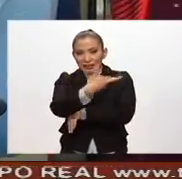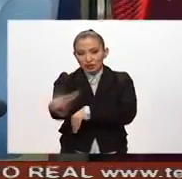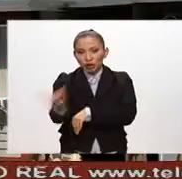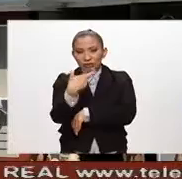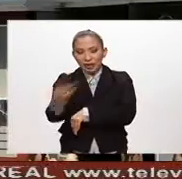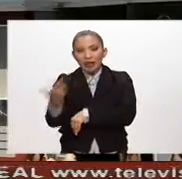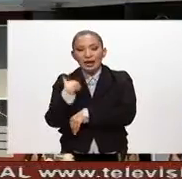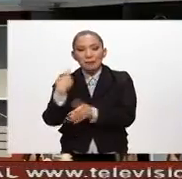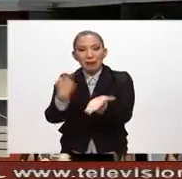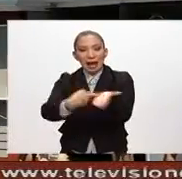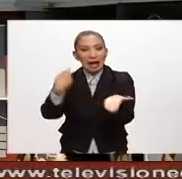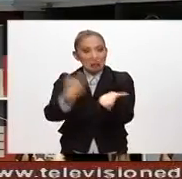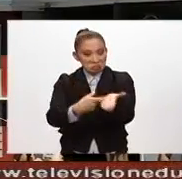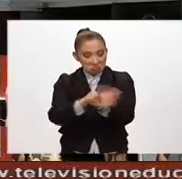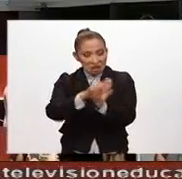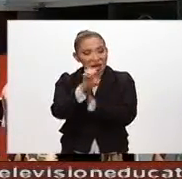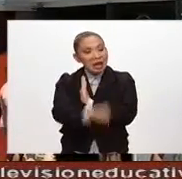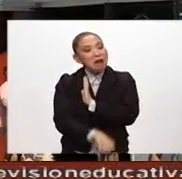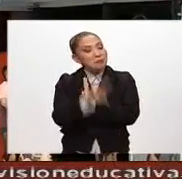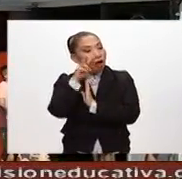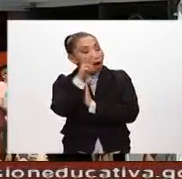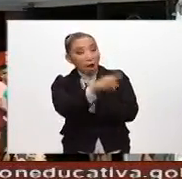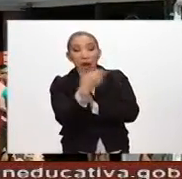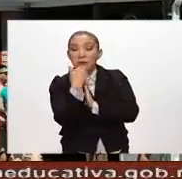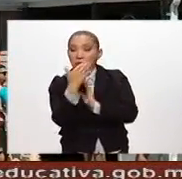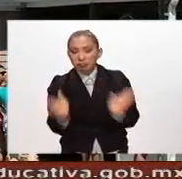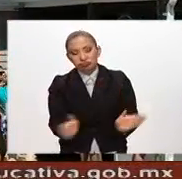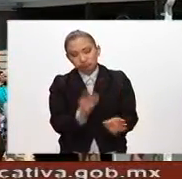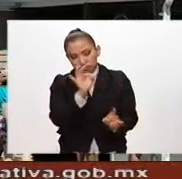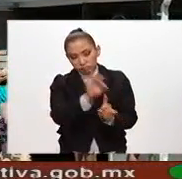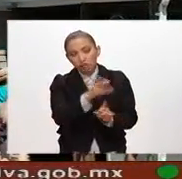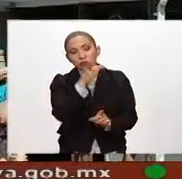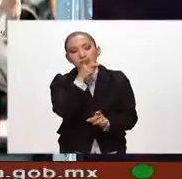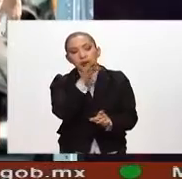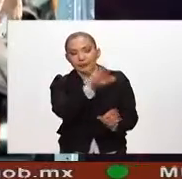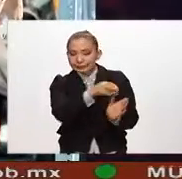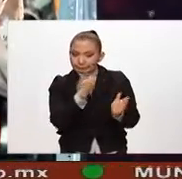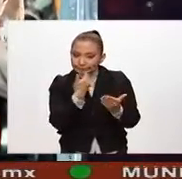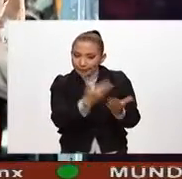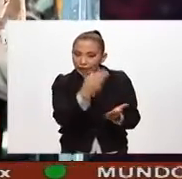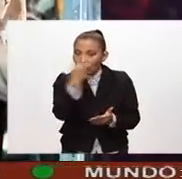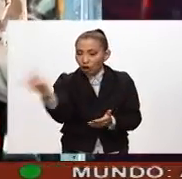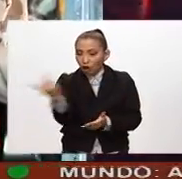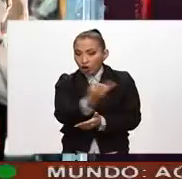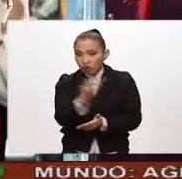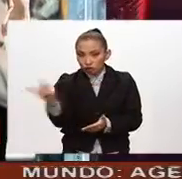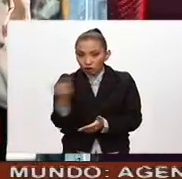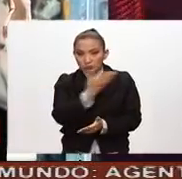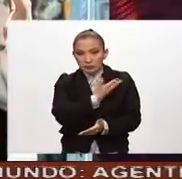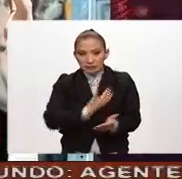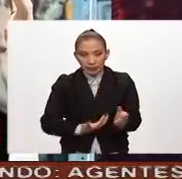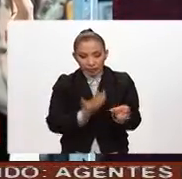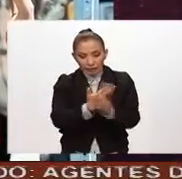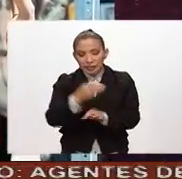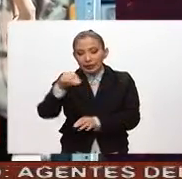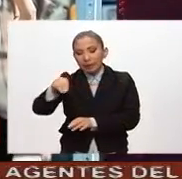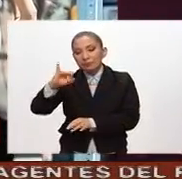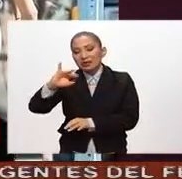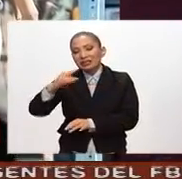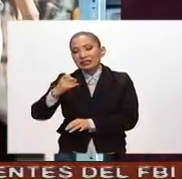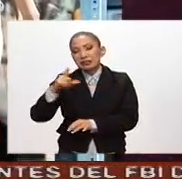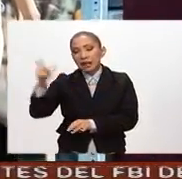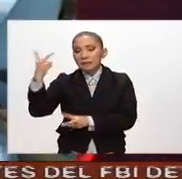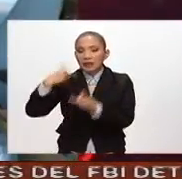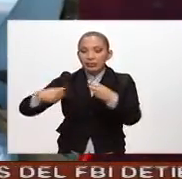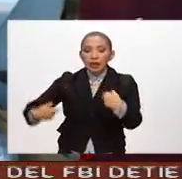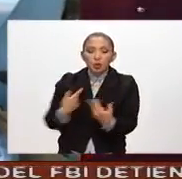de mariscos. Un gran ejemplo, sin duda, inculcado por sus padres, porque ambos, Obama y Michelle,